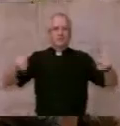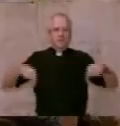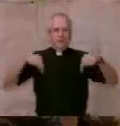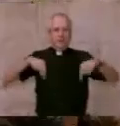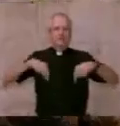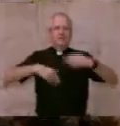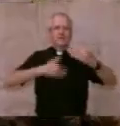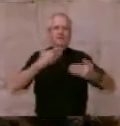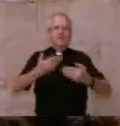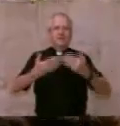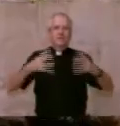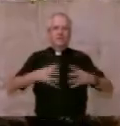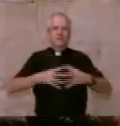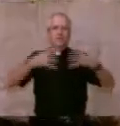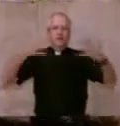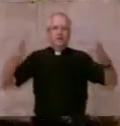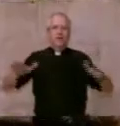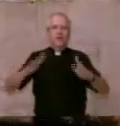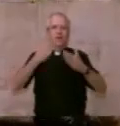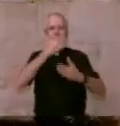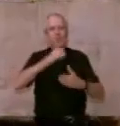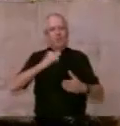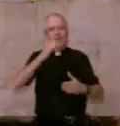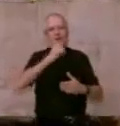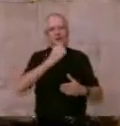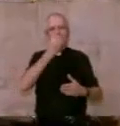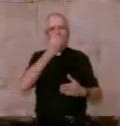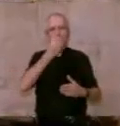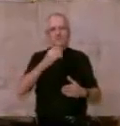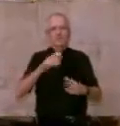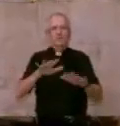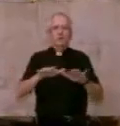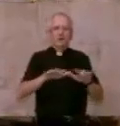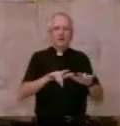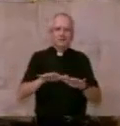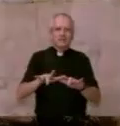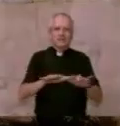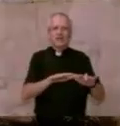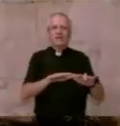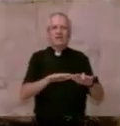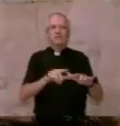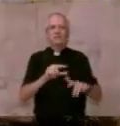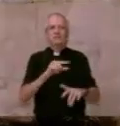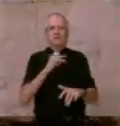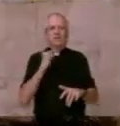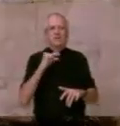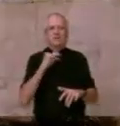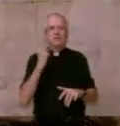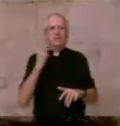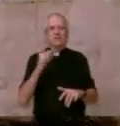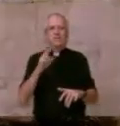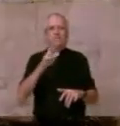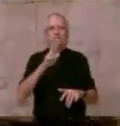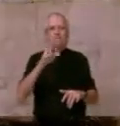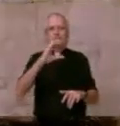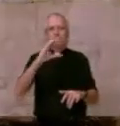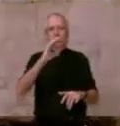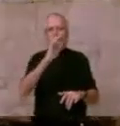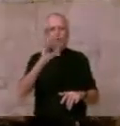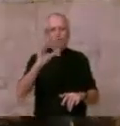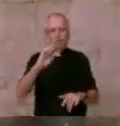Ferrer, que han tenido en el como organista, tienen como organista al reverendo Víctor